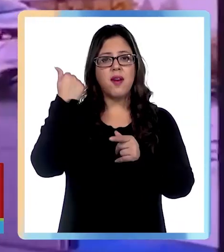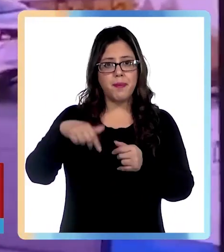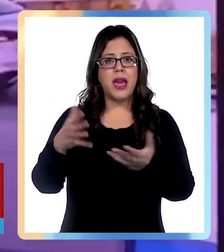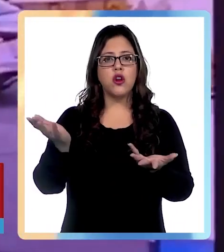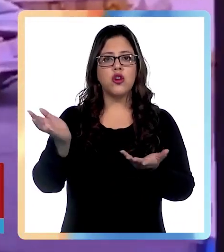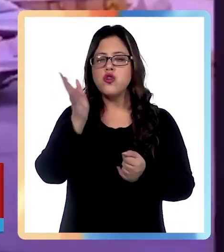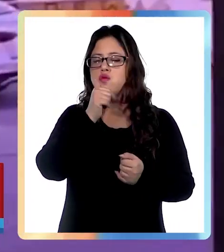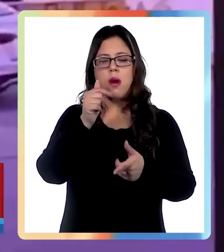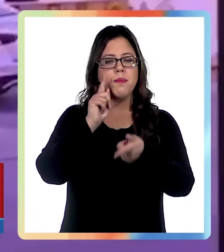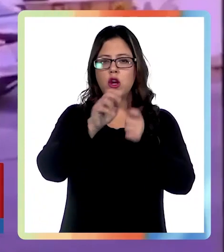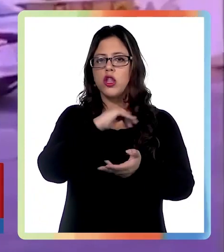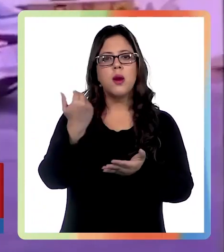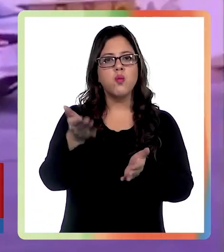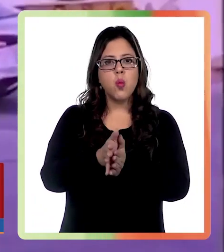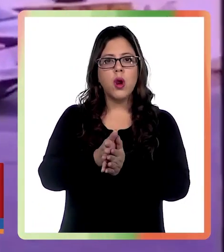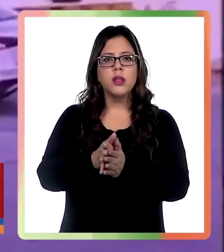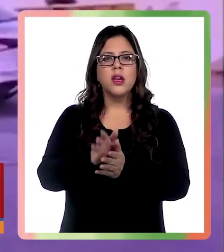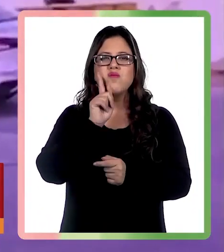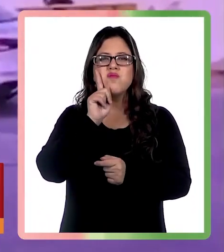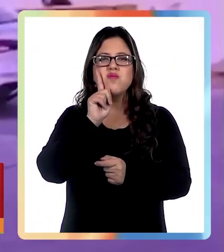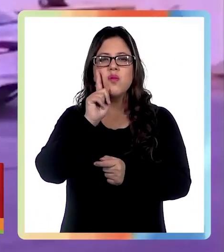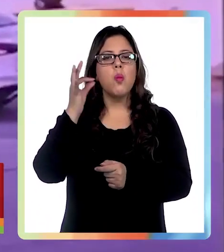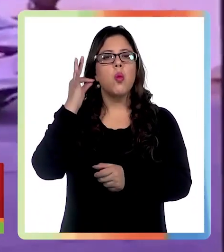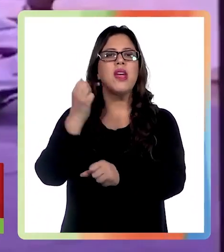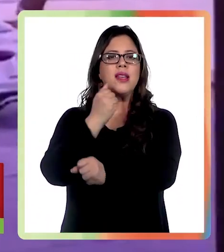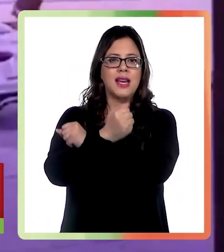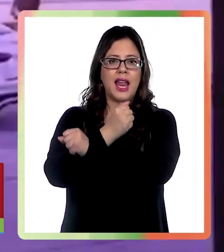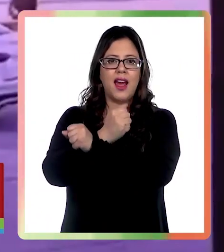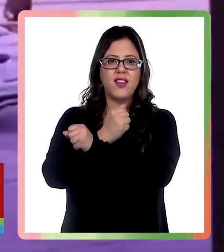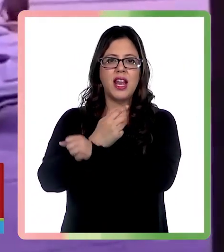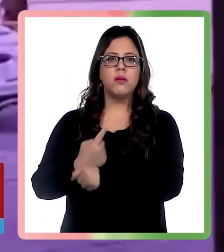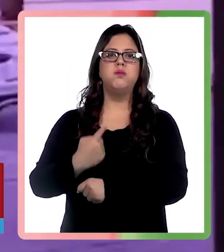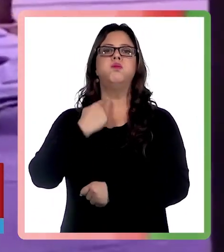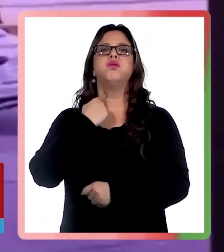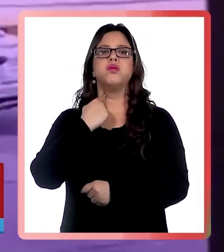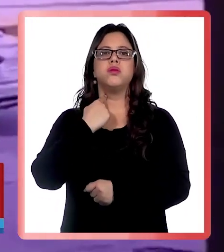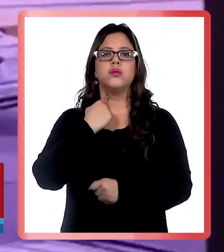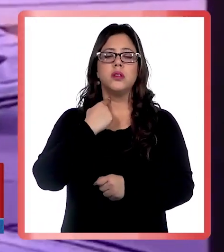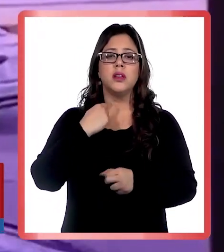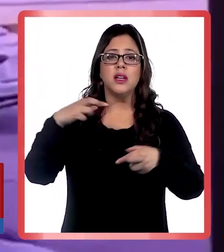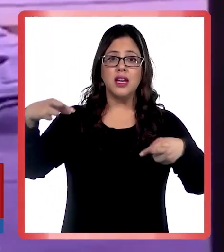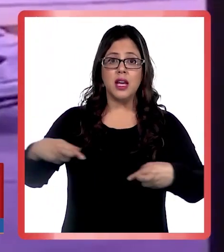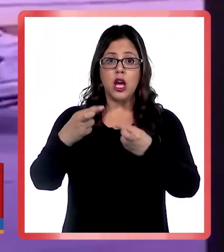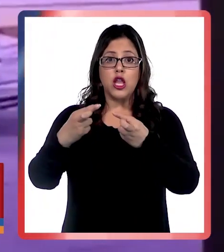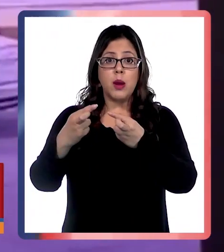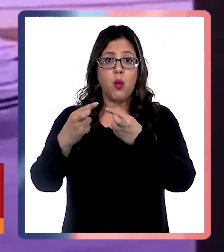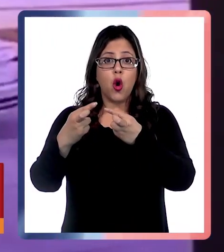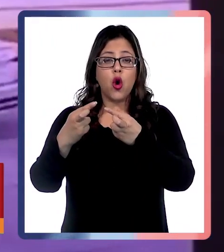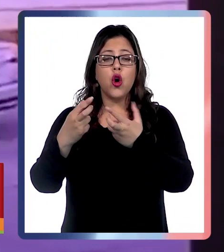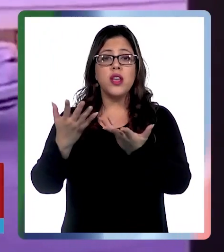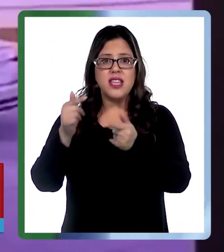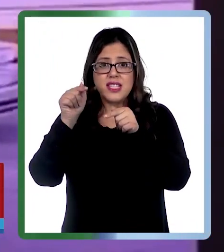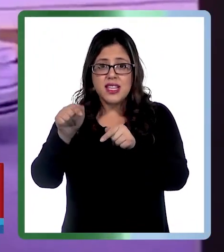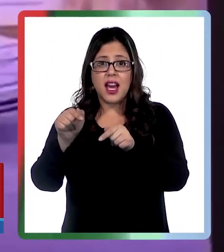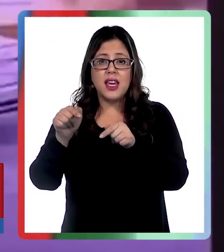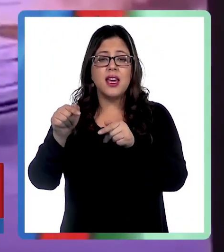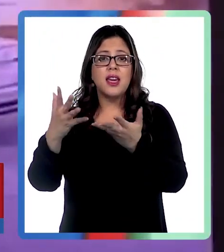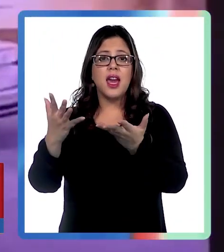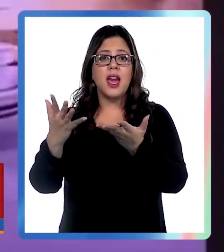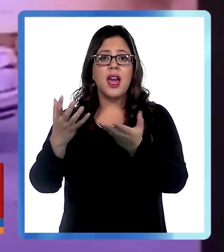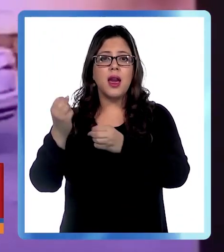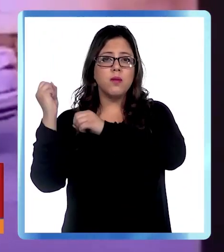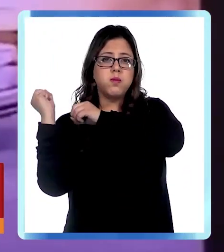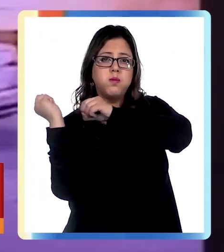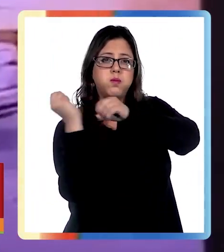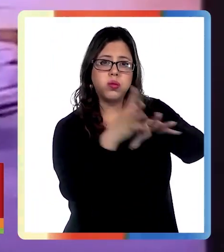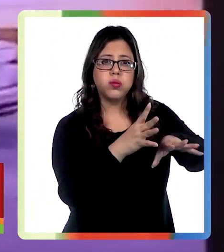grave Pero afortunadamente fuera de riesgo vital permanece rayén curi wiil carabinera oriunda de pucón de 23 años que fue atacada con una